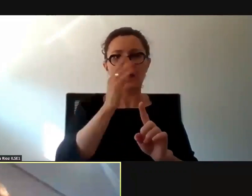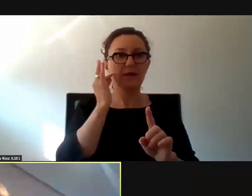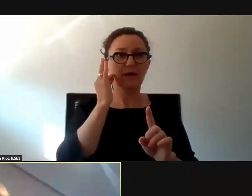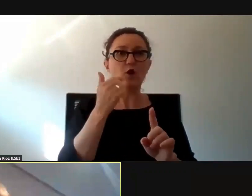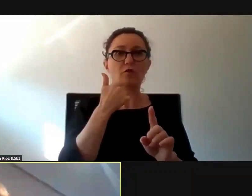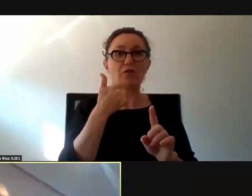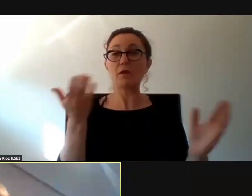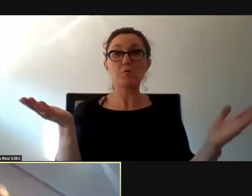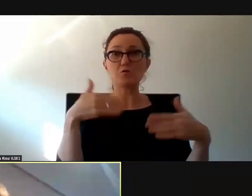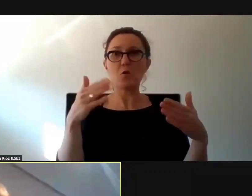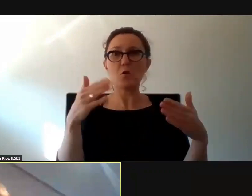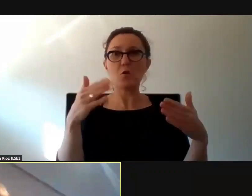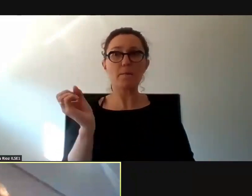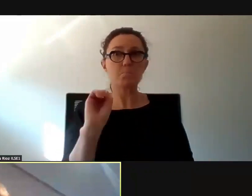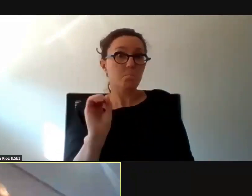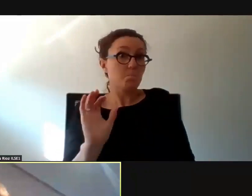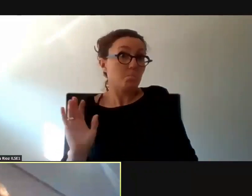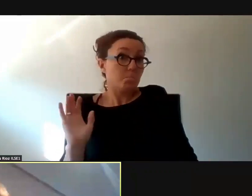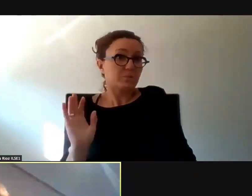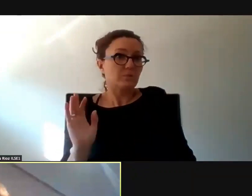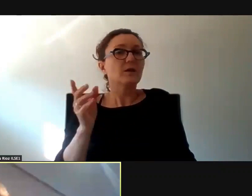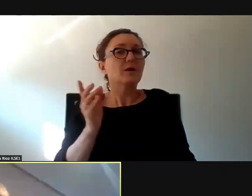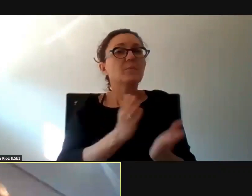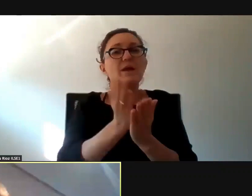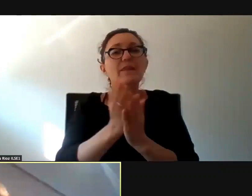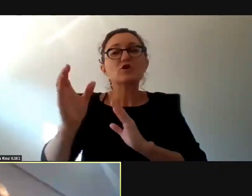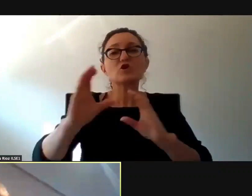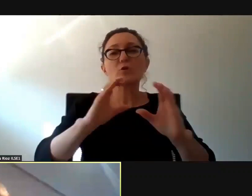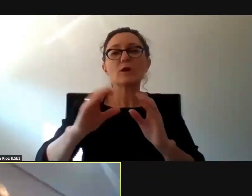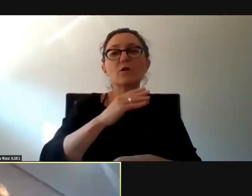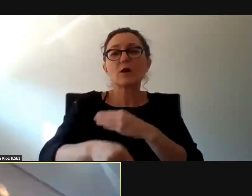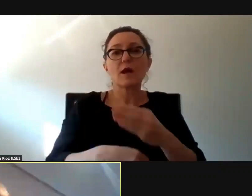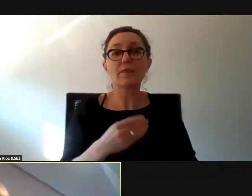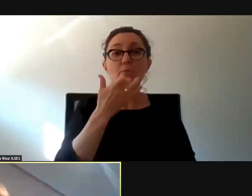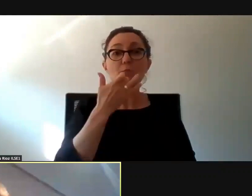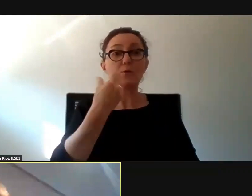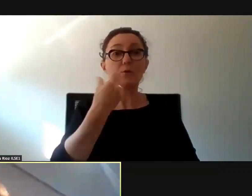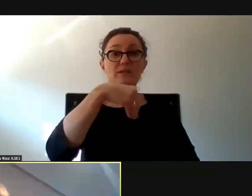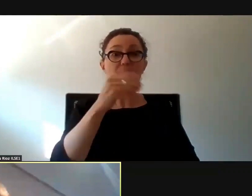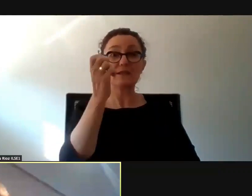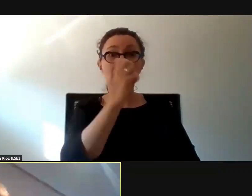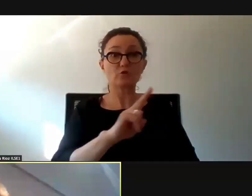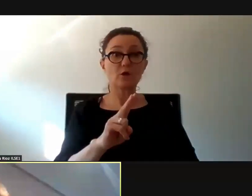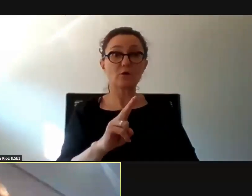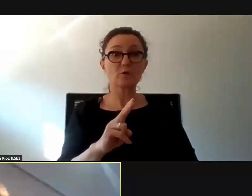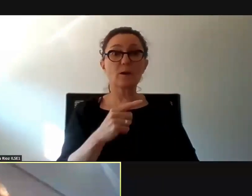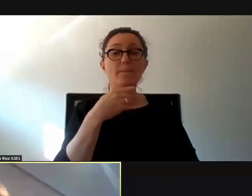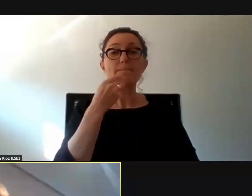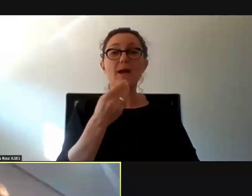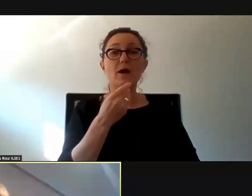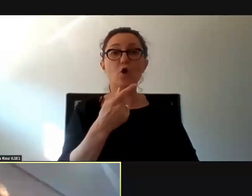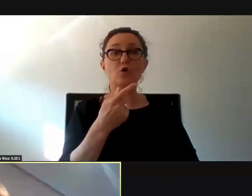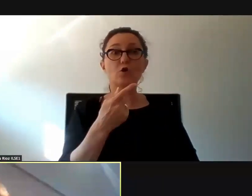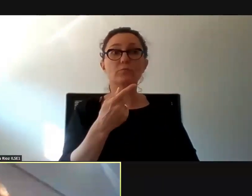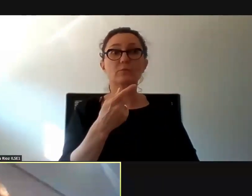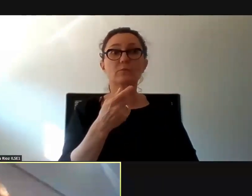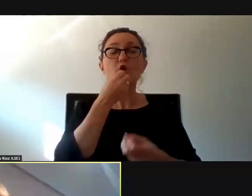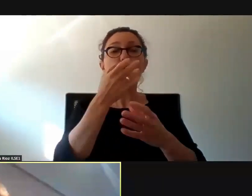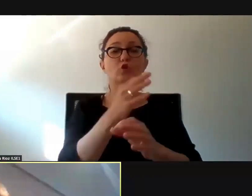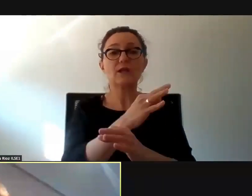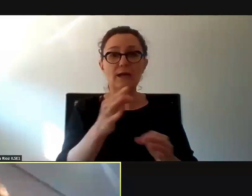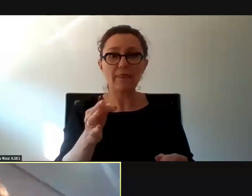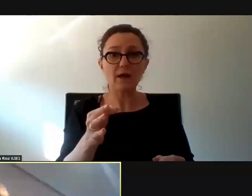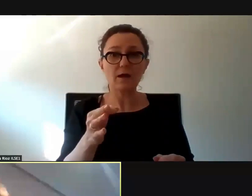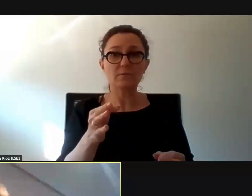los medios? Como el otro día se hizo con el presidente de Estados Unidos, no contar nada, silenciar ese mensaje, o